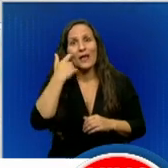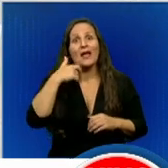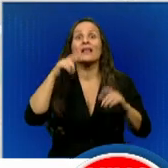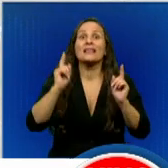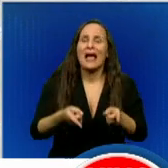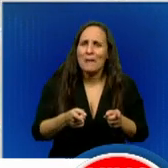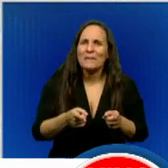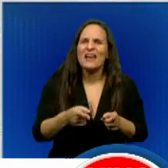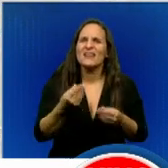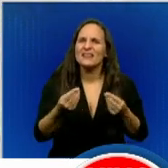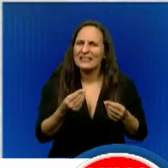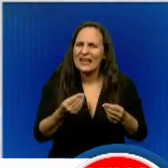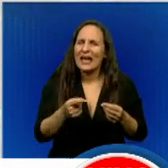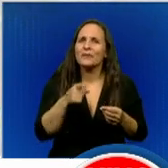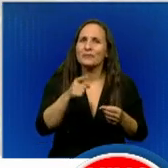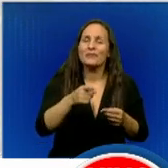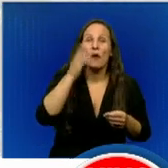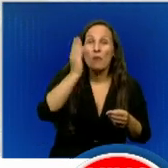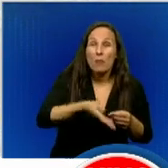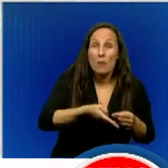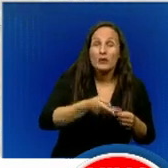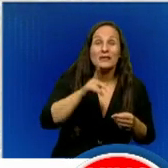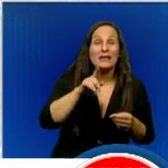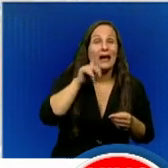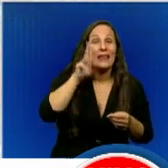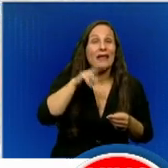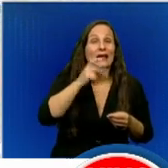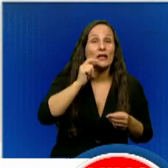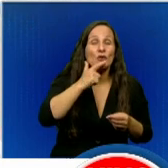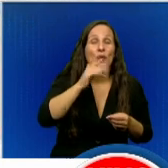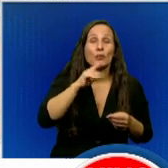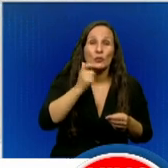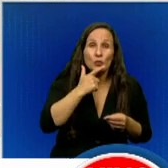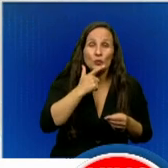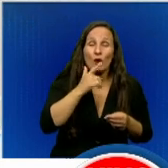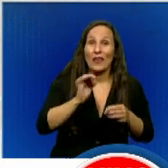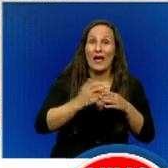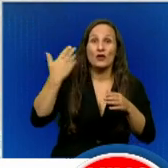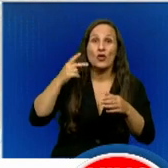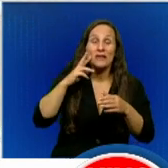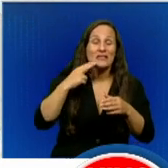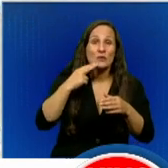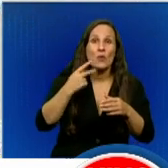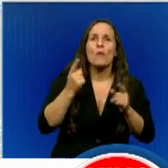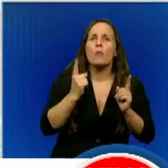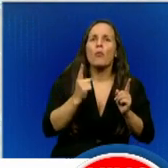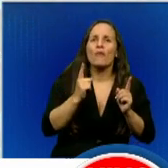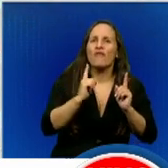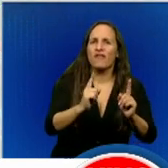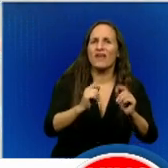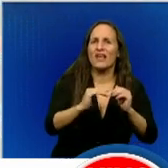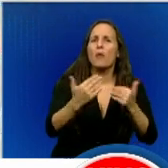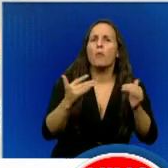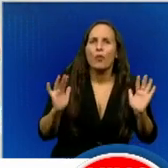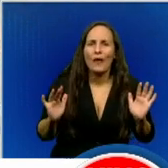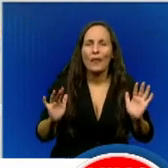la baja gradual de las alícuotas de ingresos brutos a las vigentes en el año 2019 donde por ejemplo